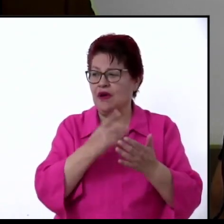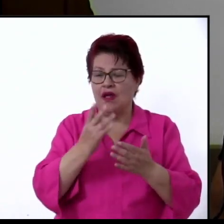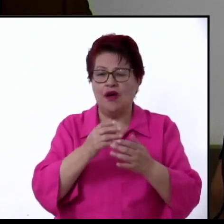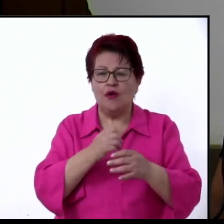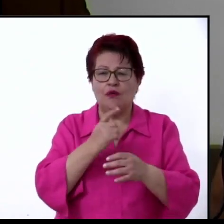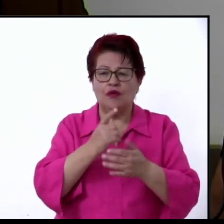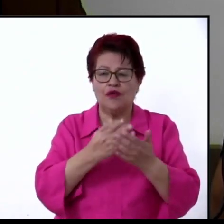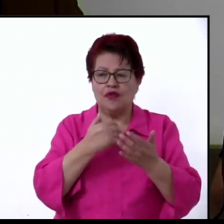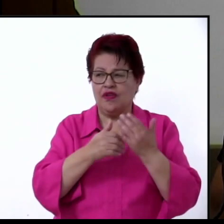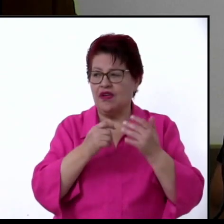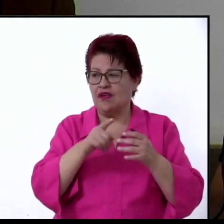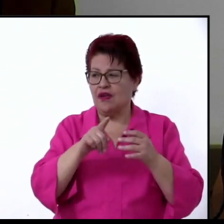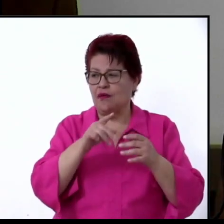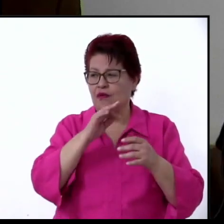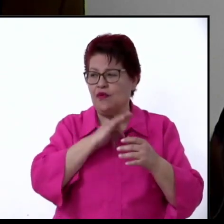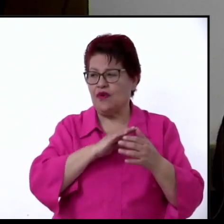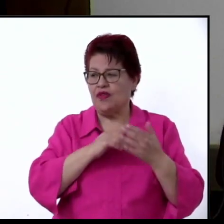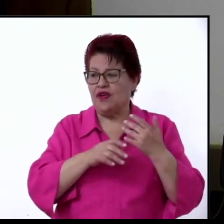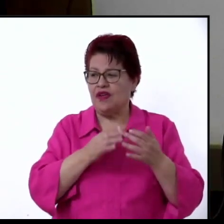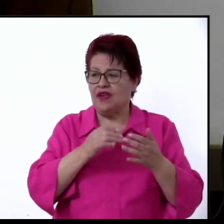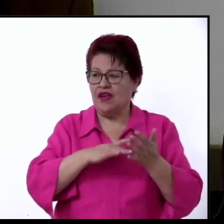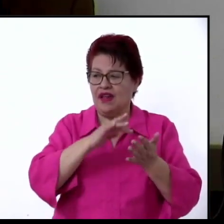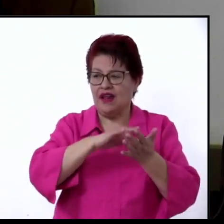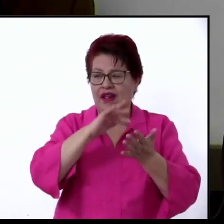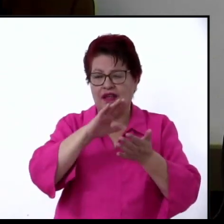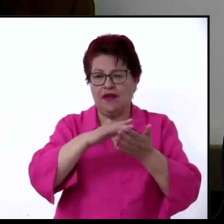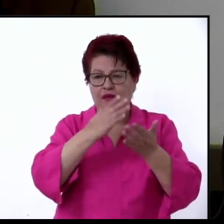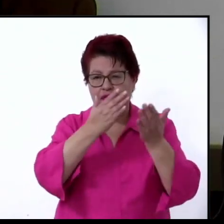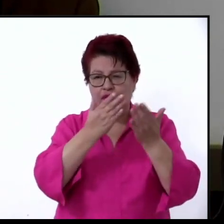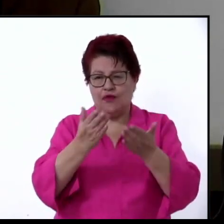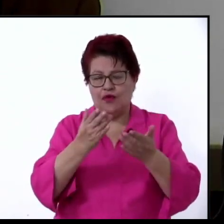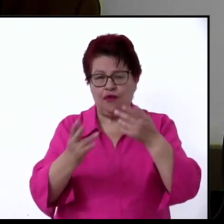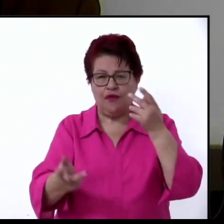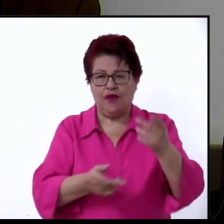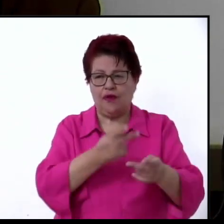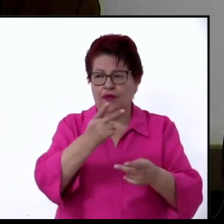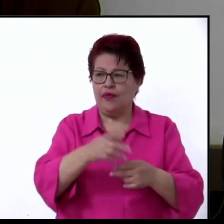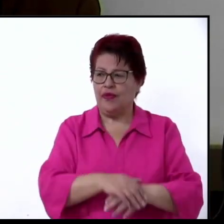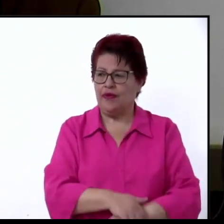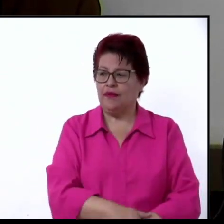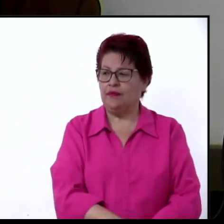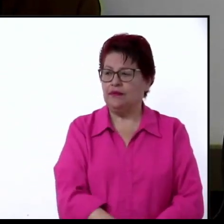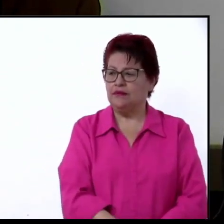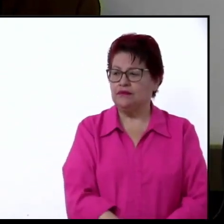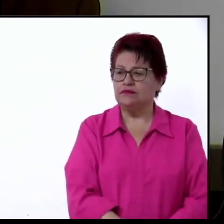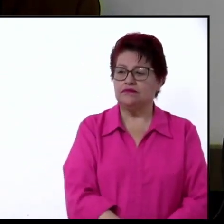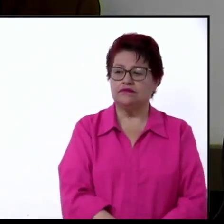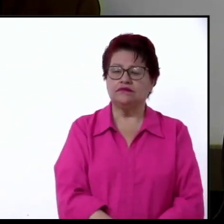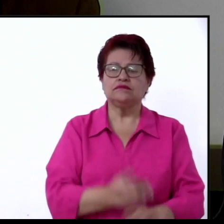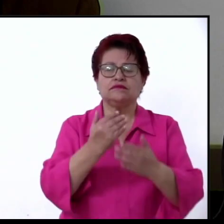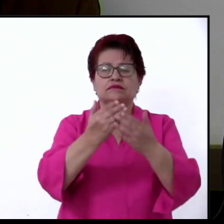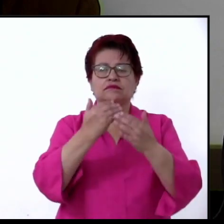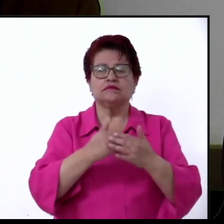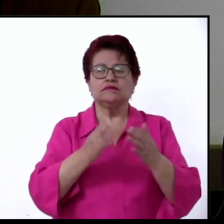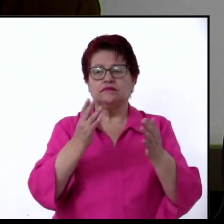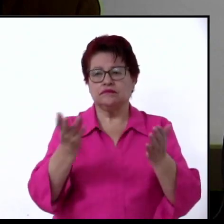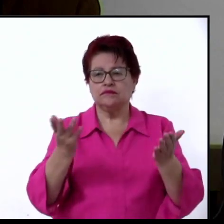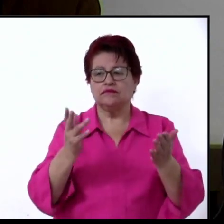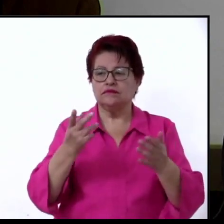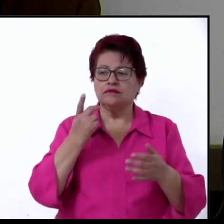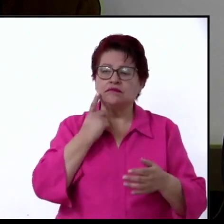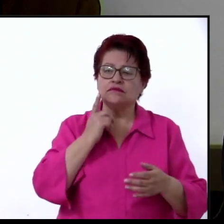oportunidad y esa posibilidad. Así es que gracias por tus preguntas. Y en el contexto de lo que nos plantea la